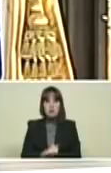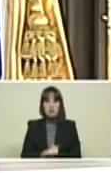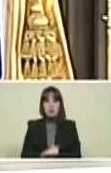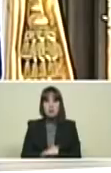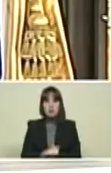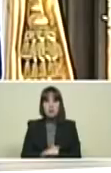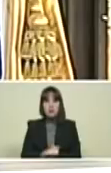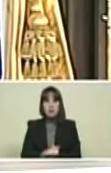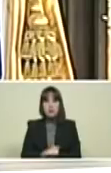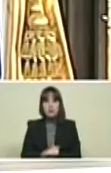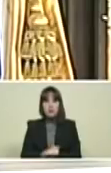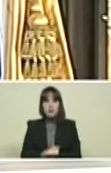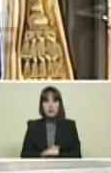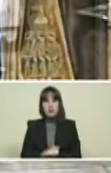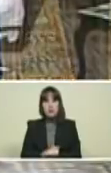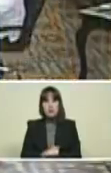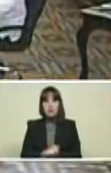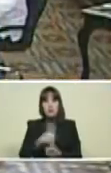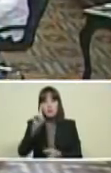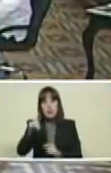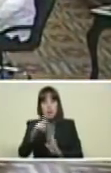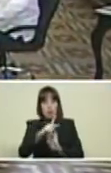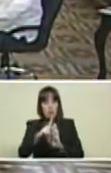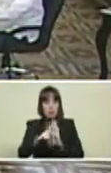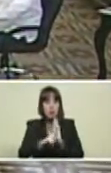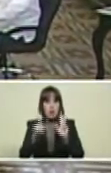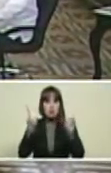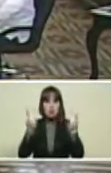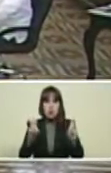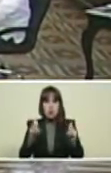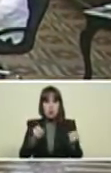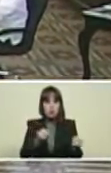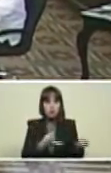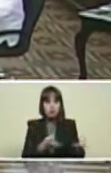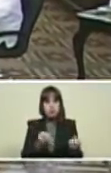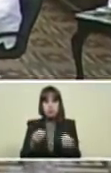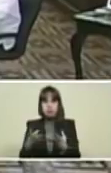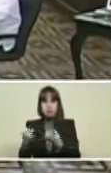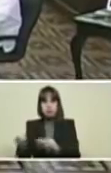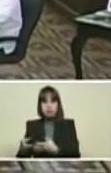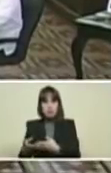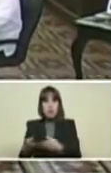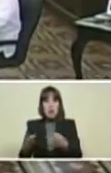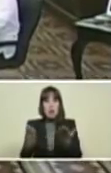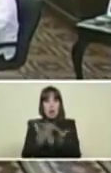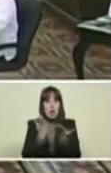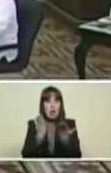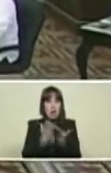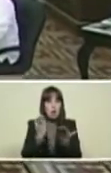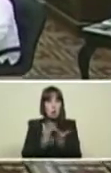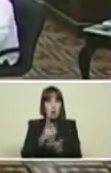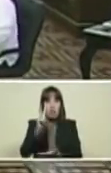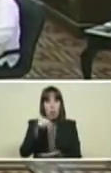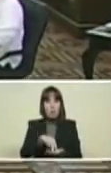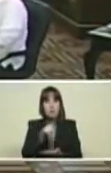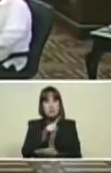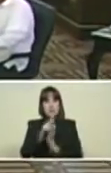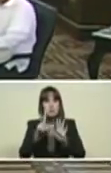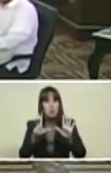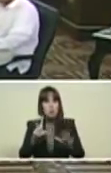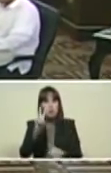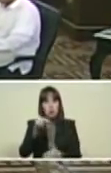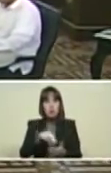he orientado la elaboración del plan integral de dotación de planteles educativos